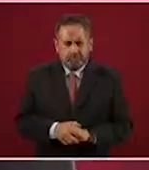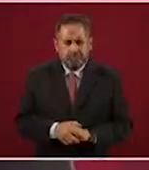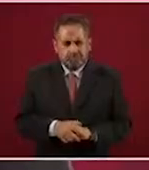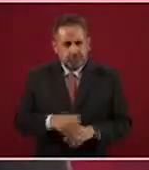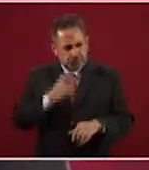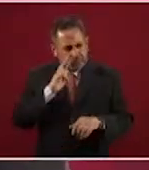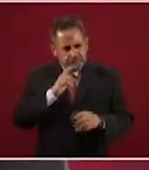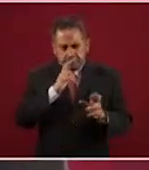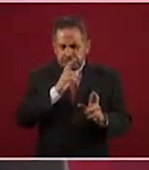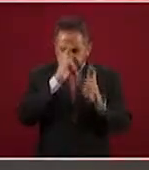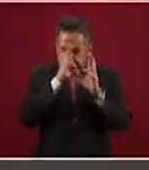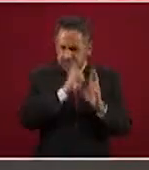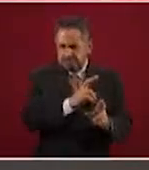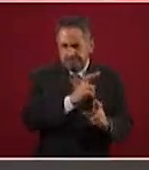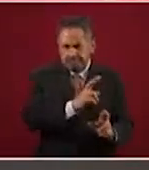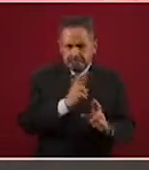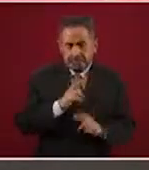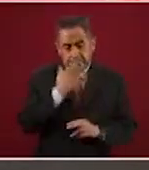respetuosa,